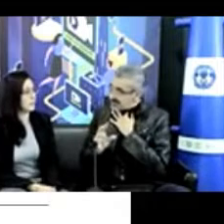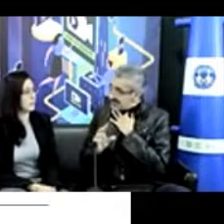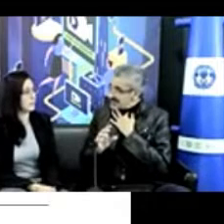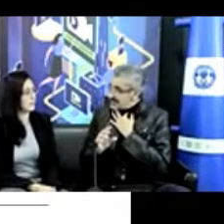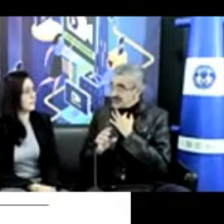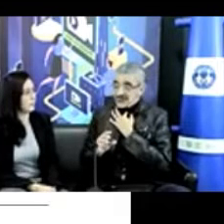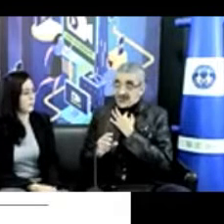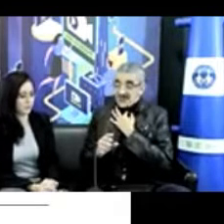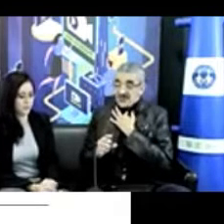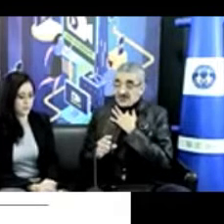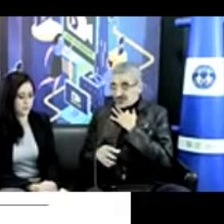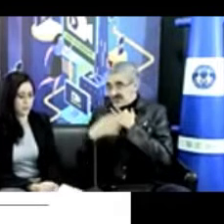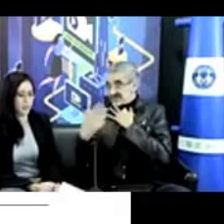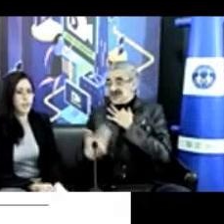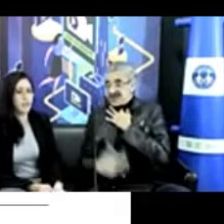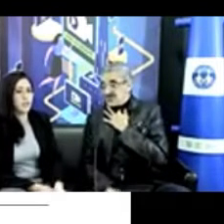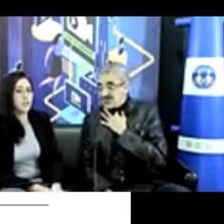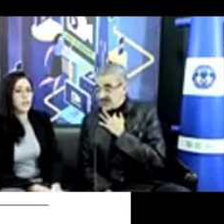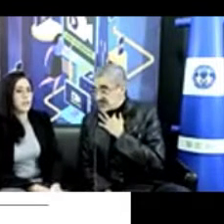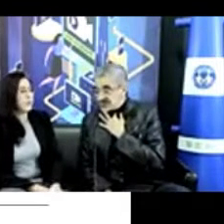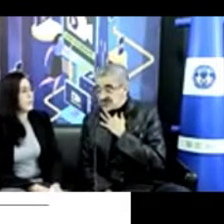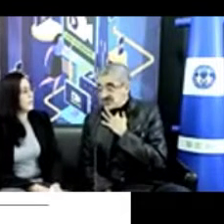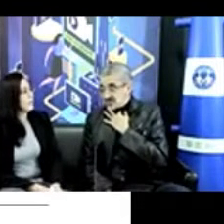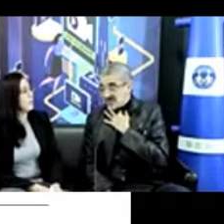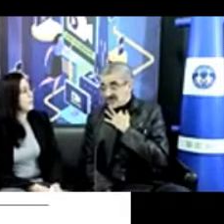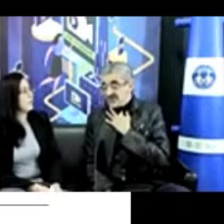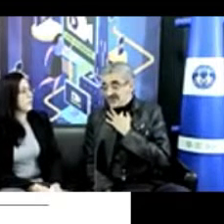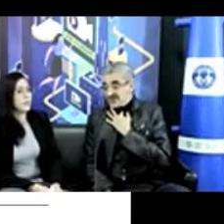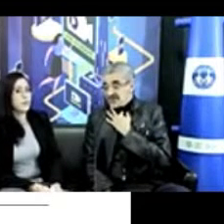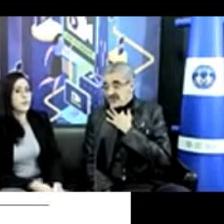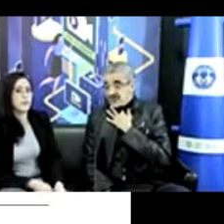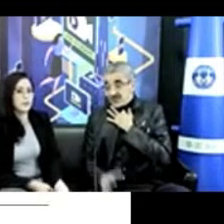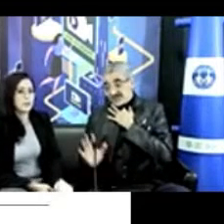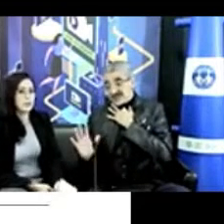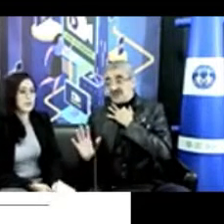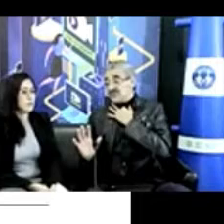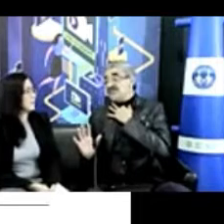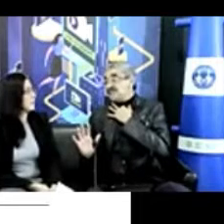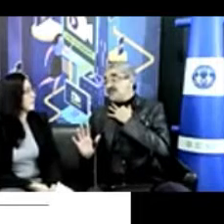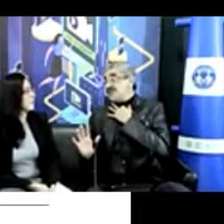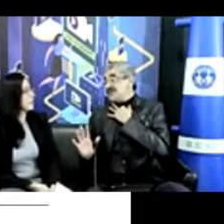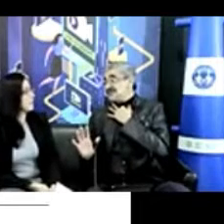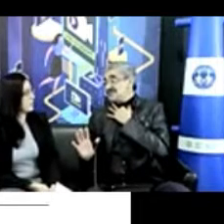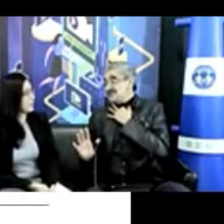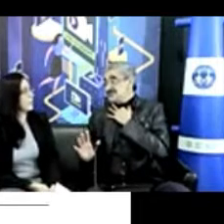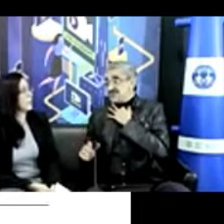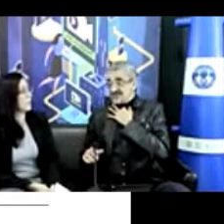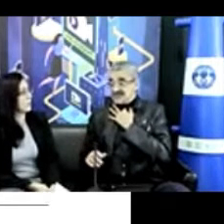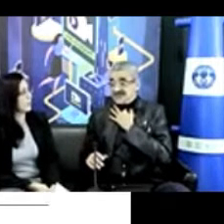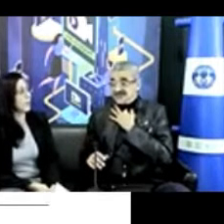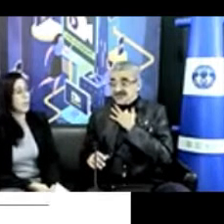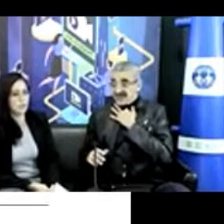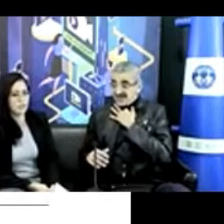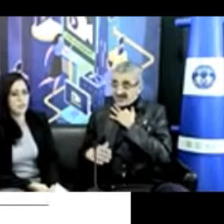mucho que ver. Tú puedes tener un contacto con un usuario, pero puede ser la última vez que lo veas.